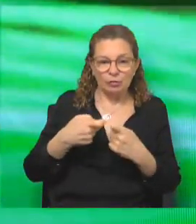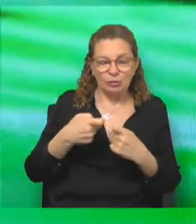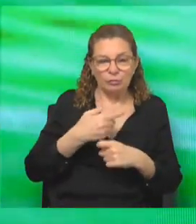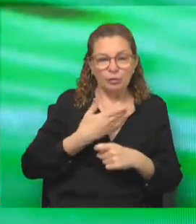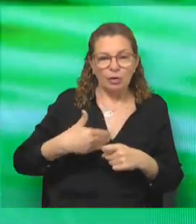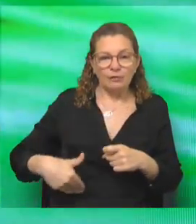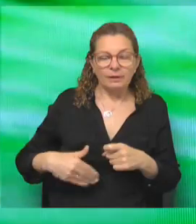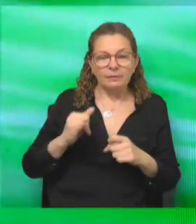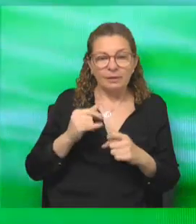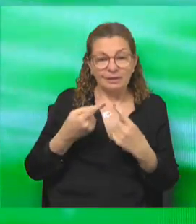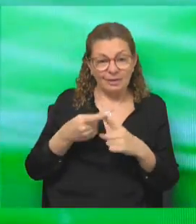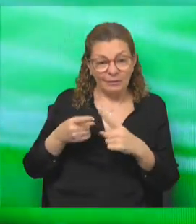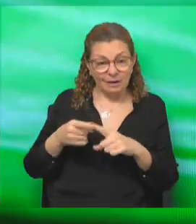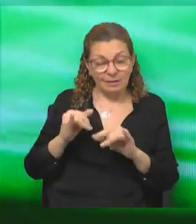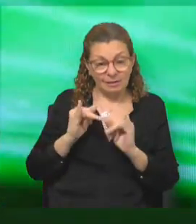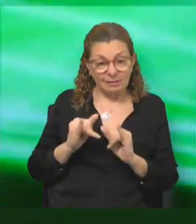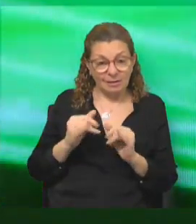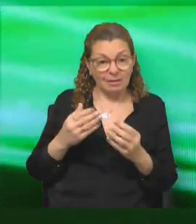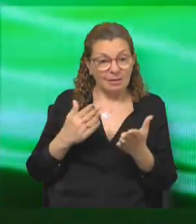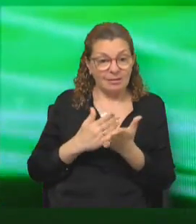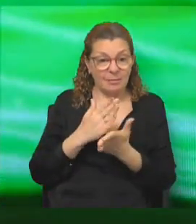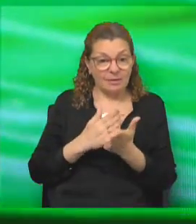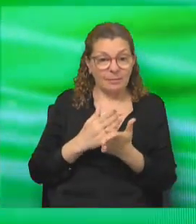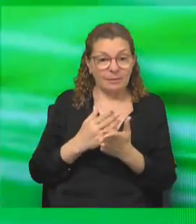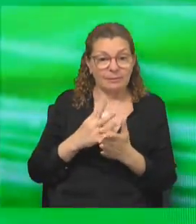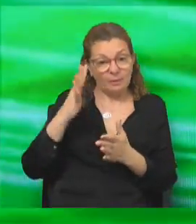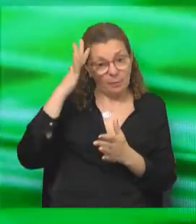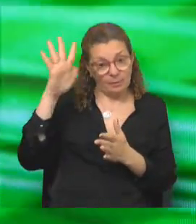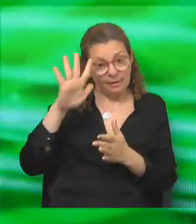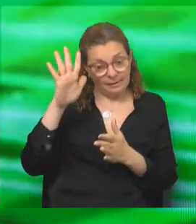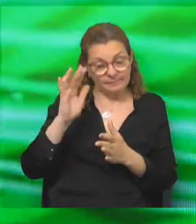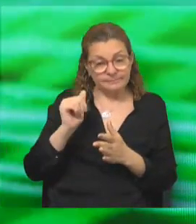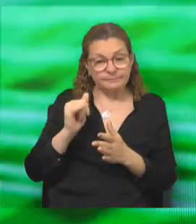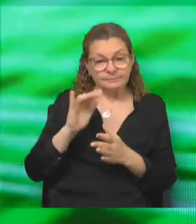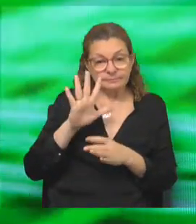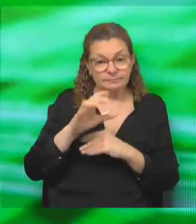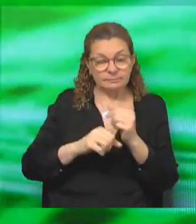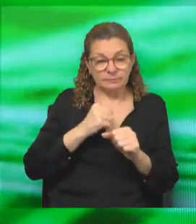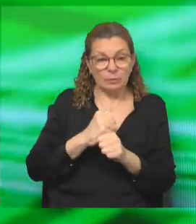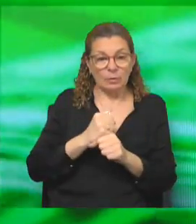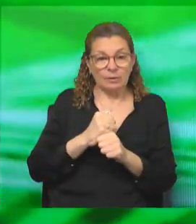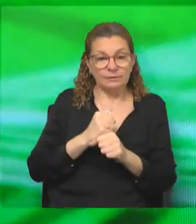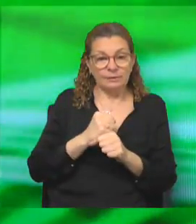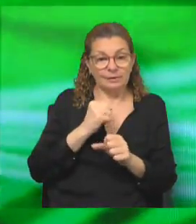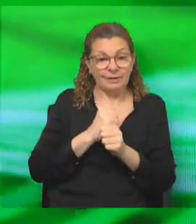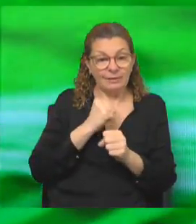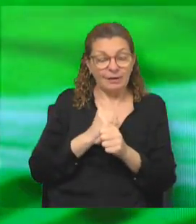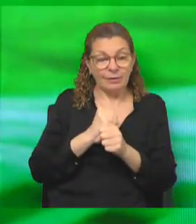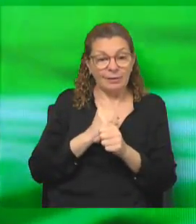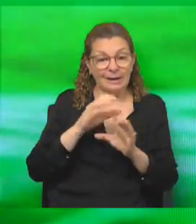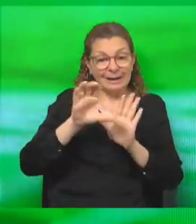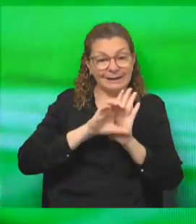manejando diferencias que sí siempre hay se podrán imaginar que en 5 años de de gestión y con las